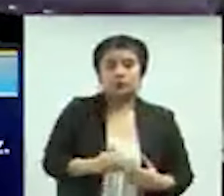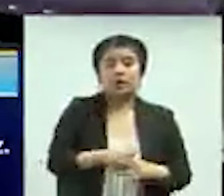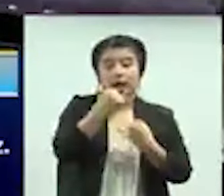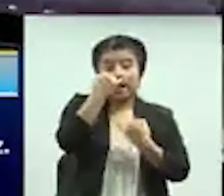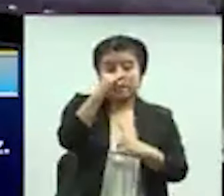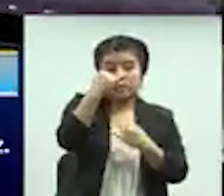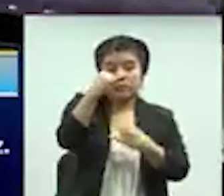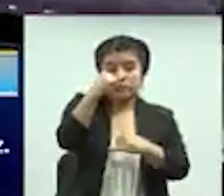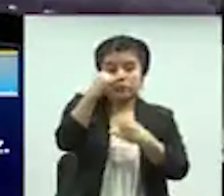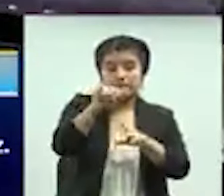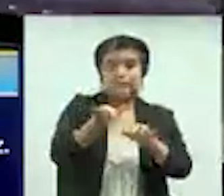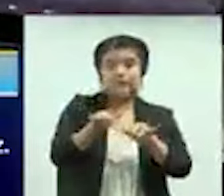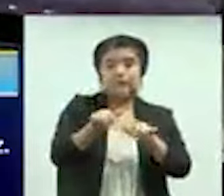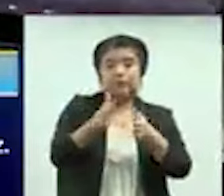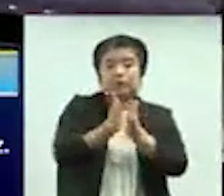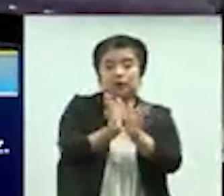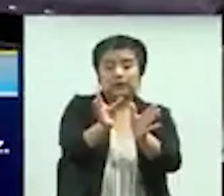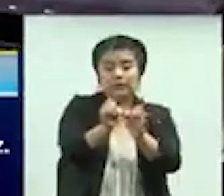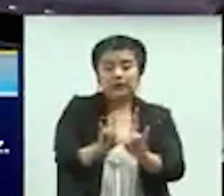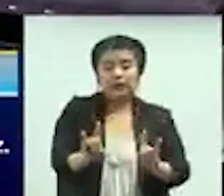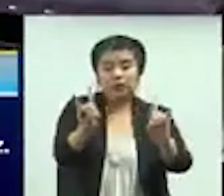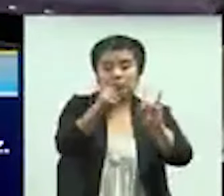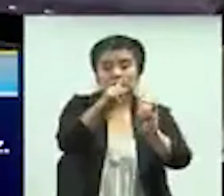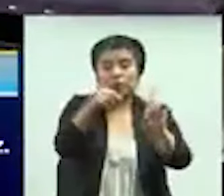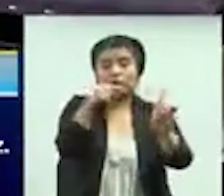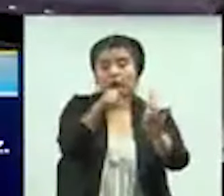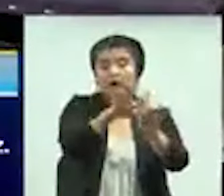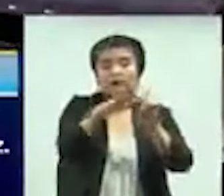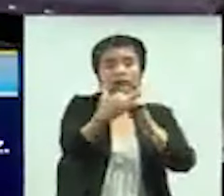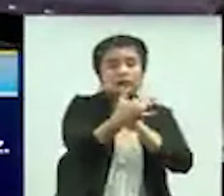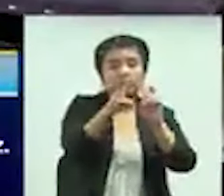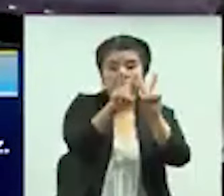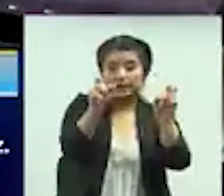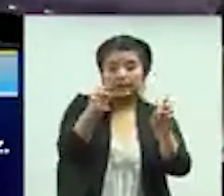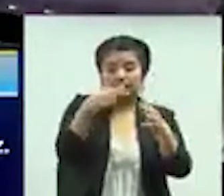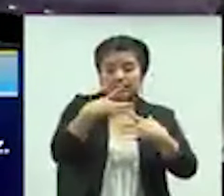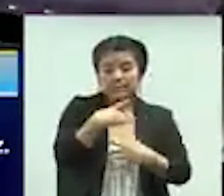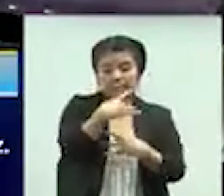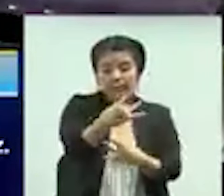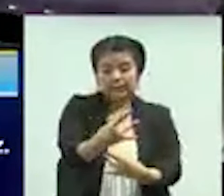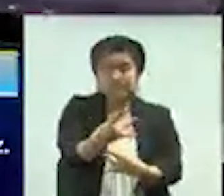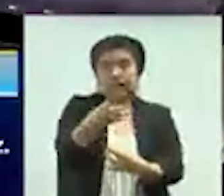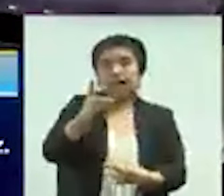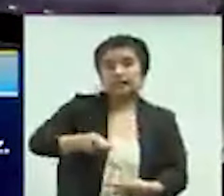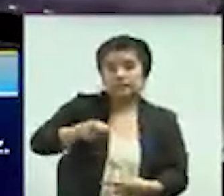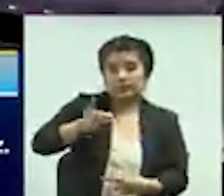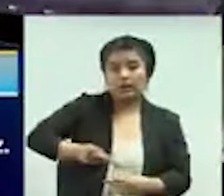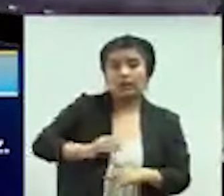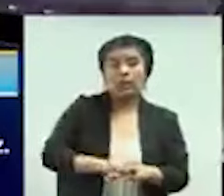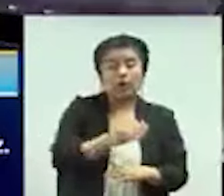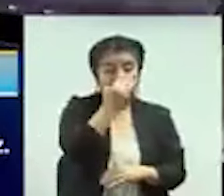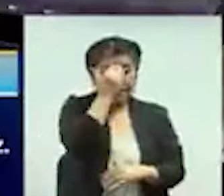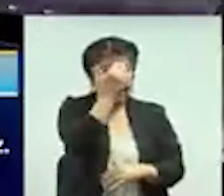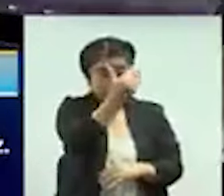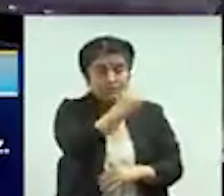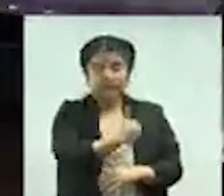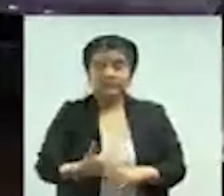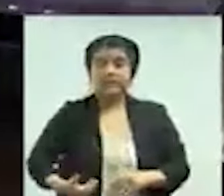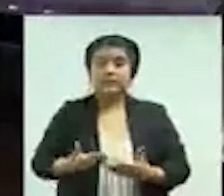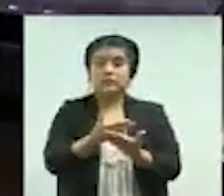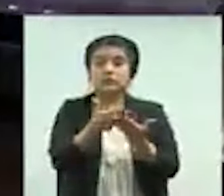de la oficina del Secretario General al respecto del tema que le interesa al diputado. Gracias, señor presidente, honorable